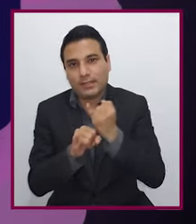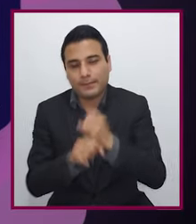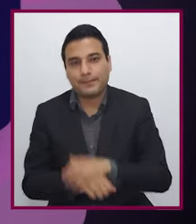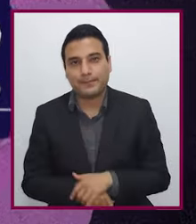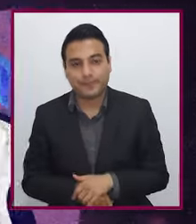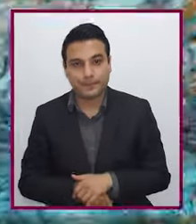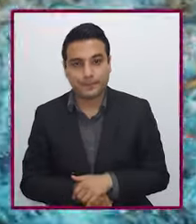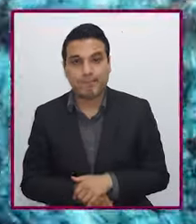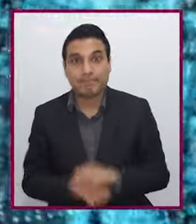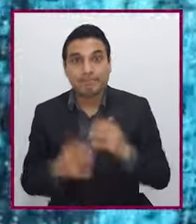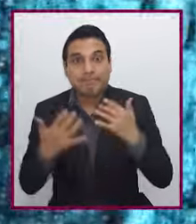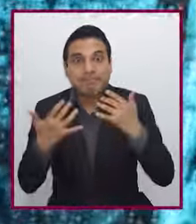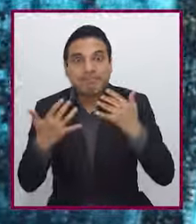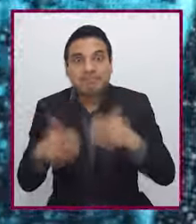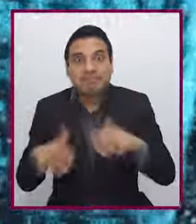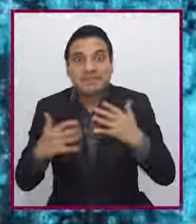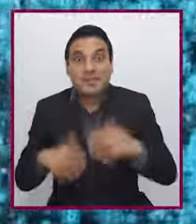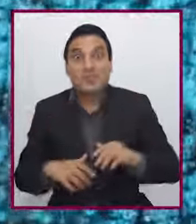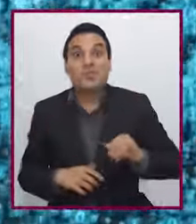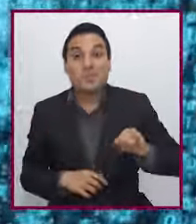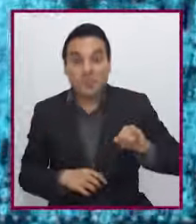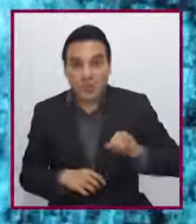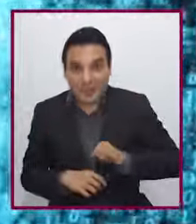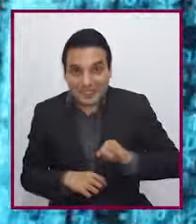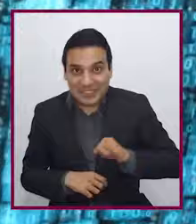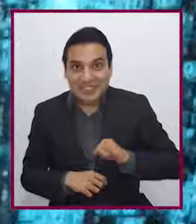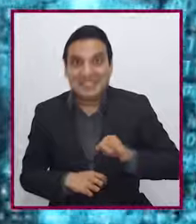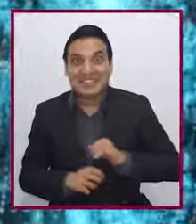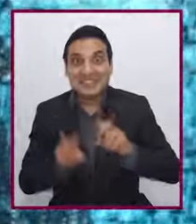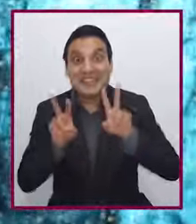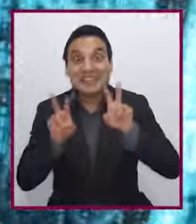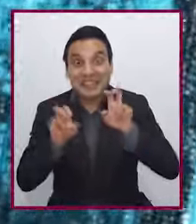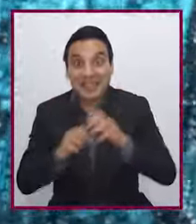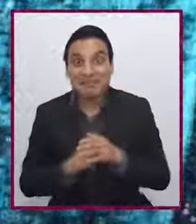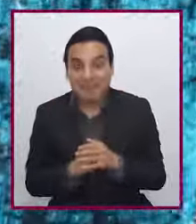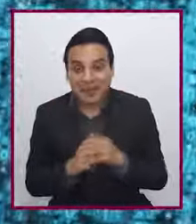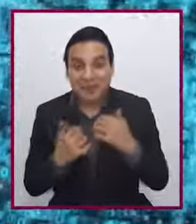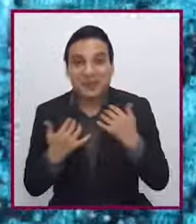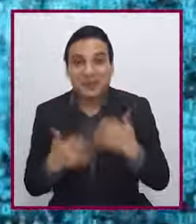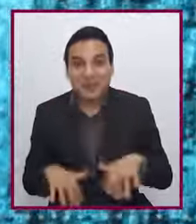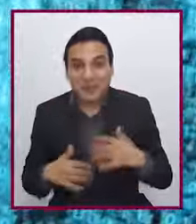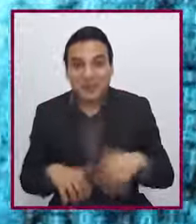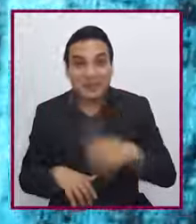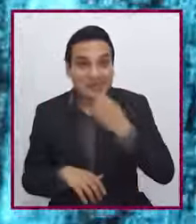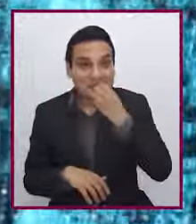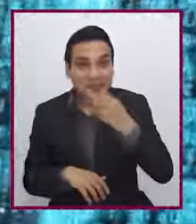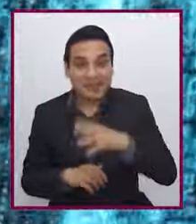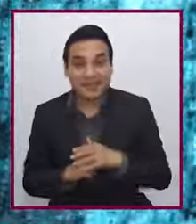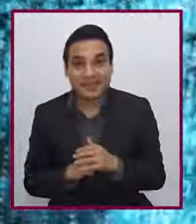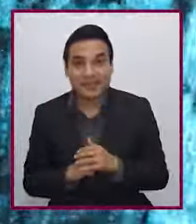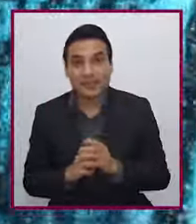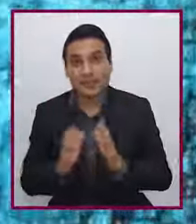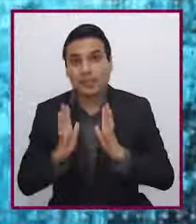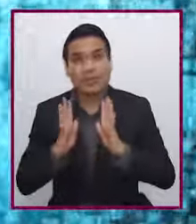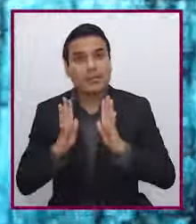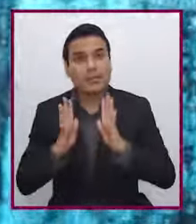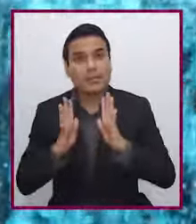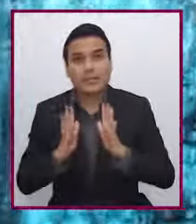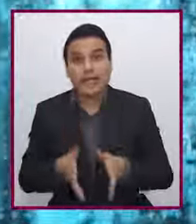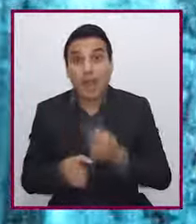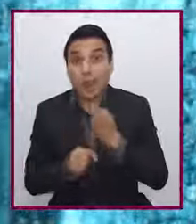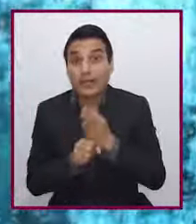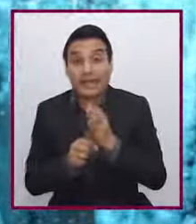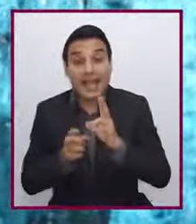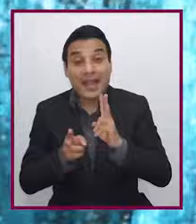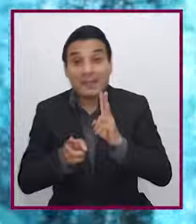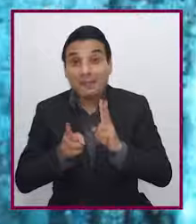internet. ¡Oh! Está muy interesante este tutorial con el maestro Candiani. Pero creo que ya